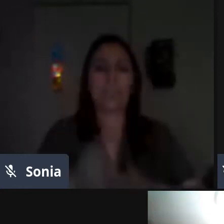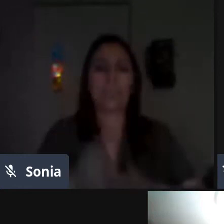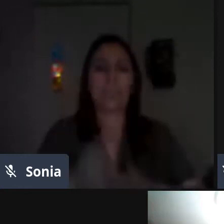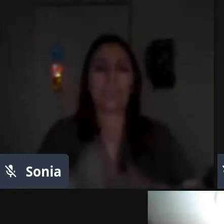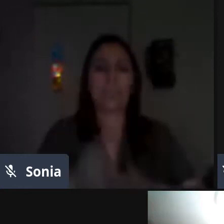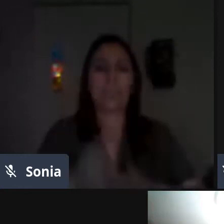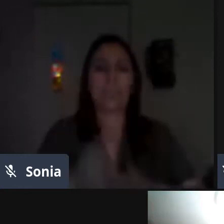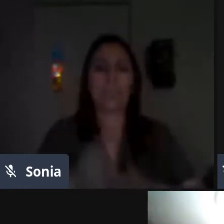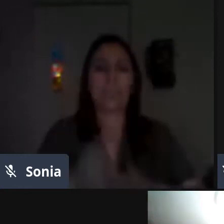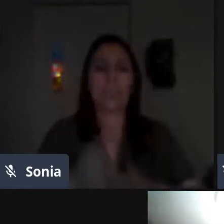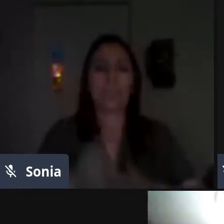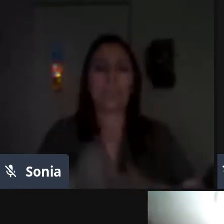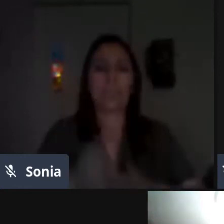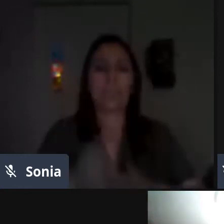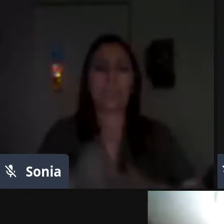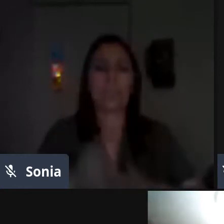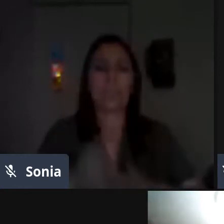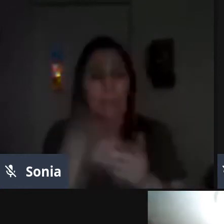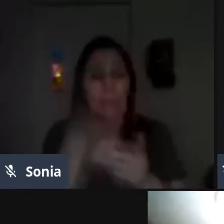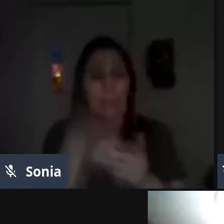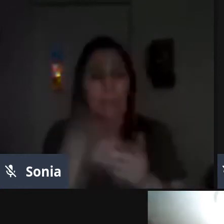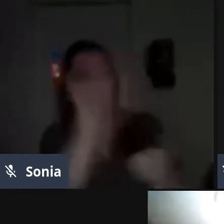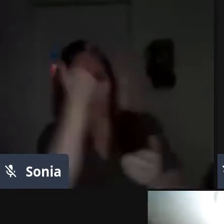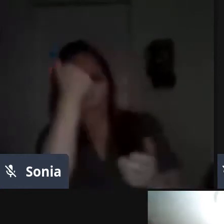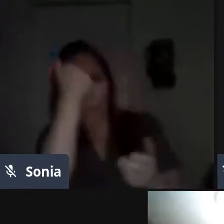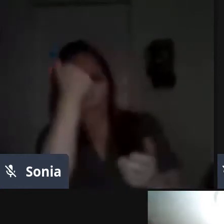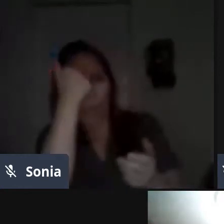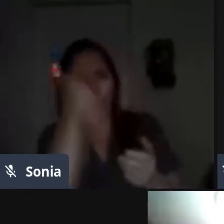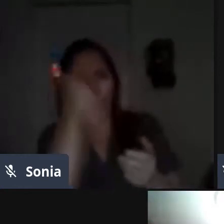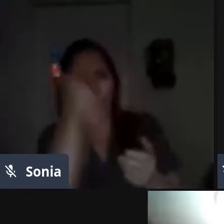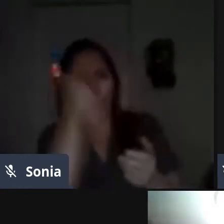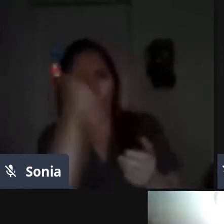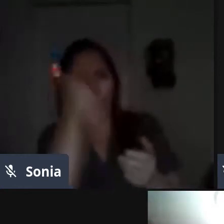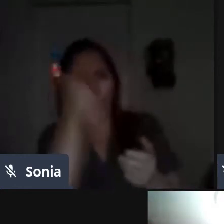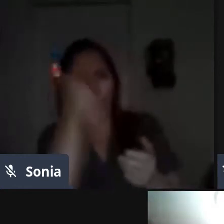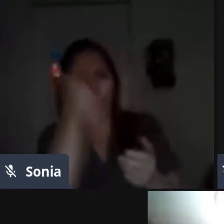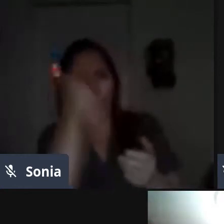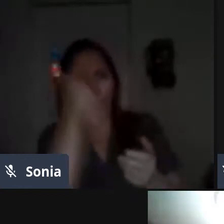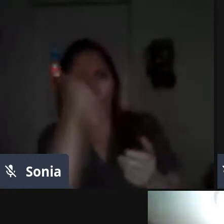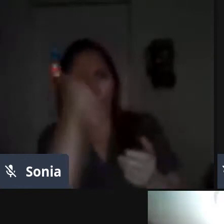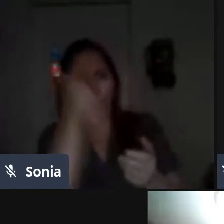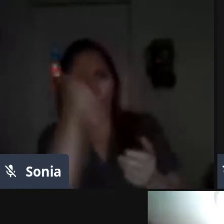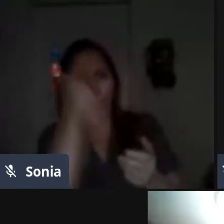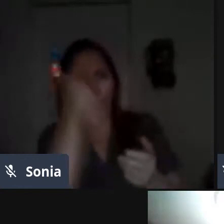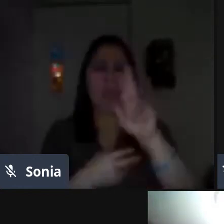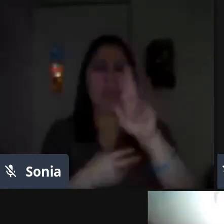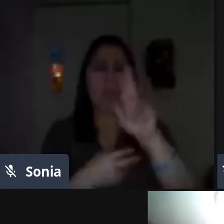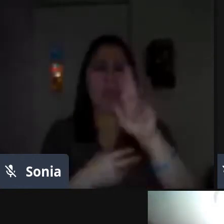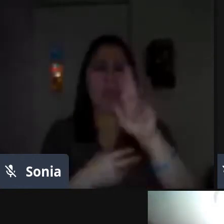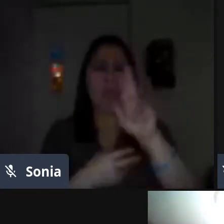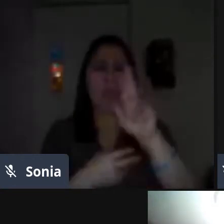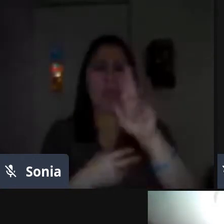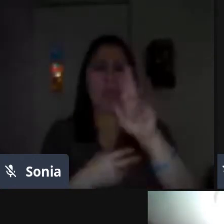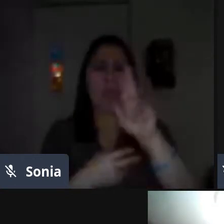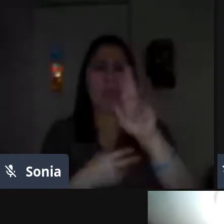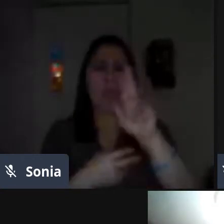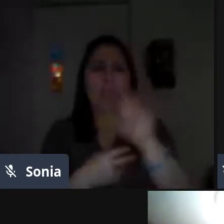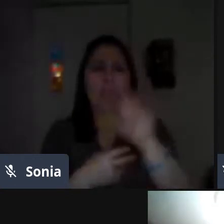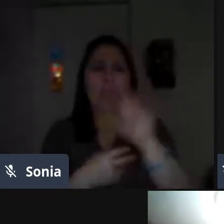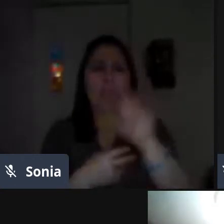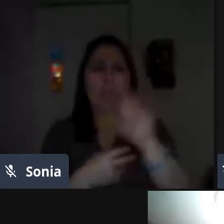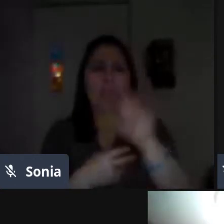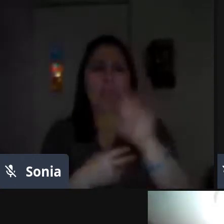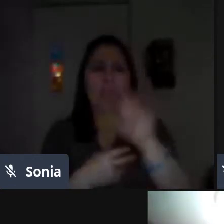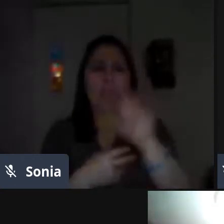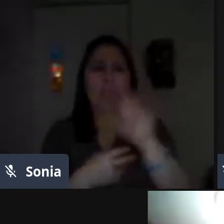puig chain así se llamaba a tarzán co te aflijas se llamaba aplicar en un watson se llamaba john f.kennedy